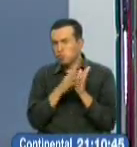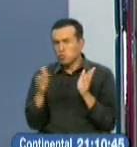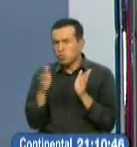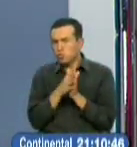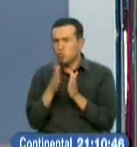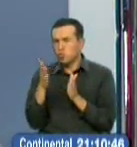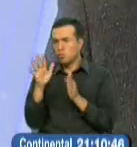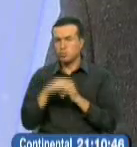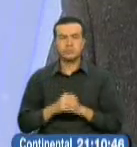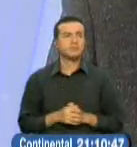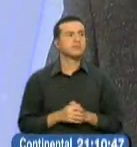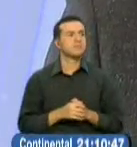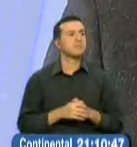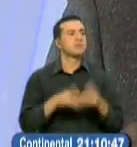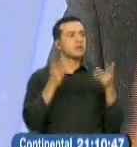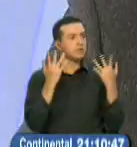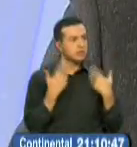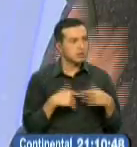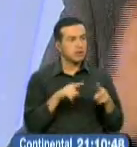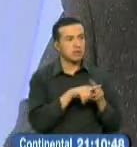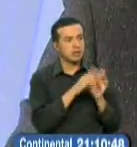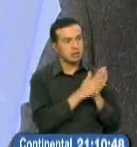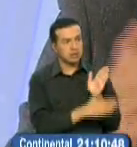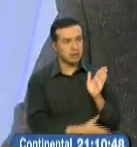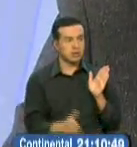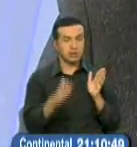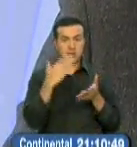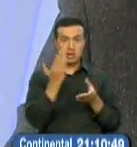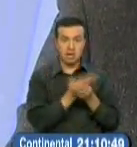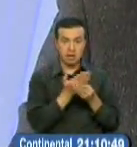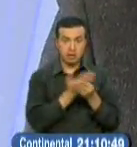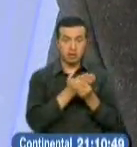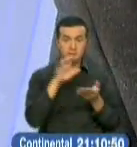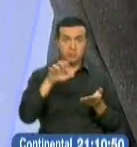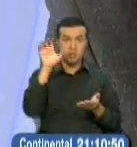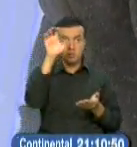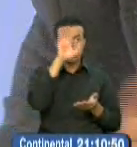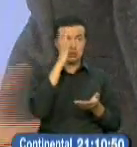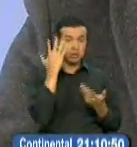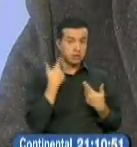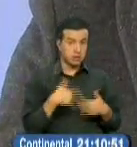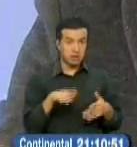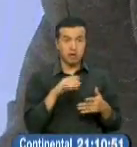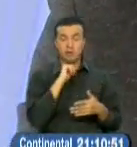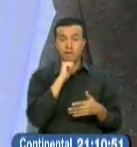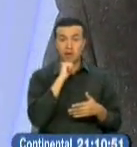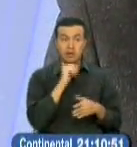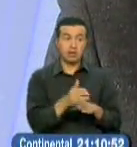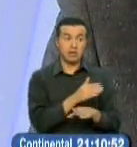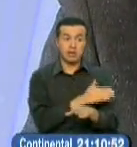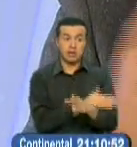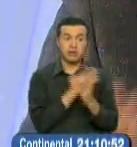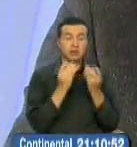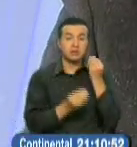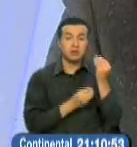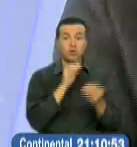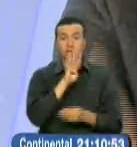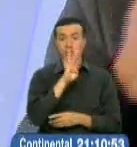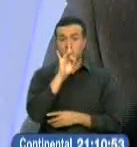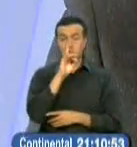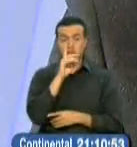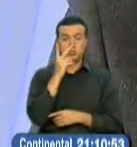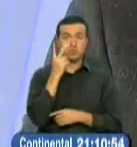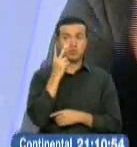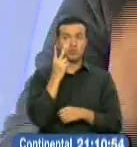tiempo se daría? Bueno, una vez que ya empezamos a conocer las actas desde las provincias y si es que no existen recursos, nosotros tenemos 48